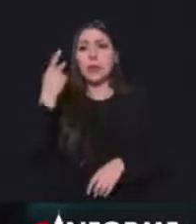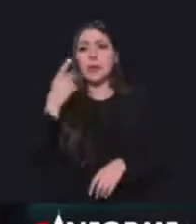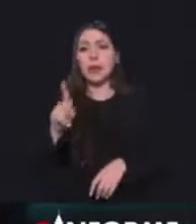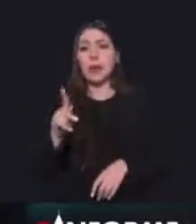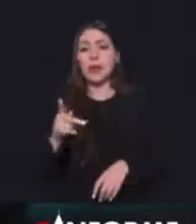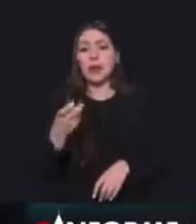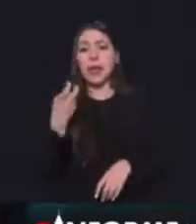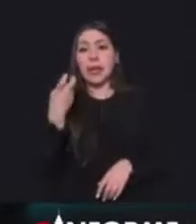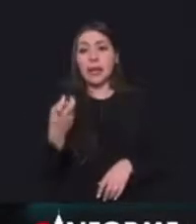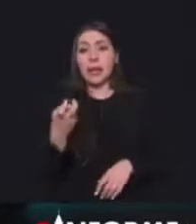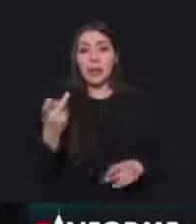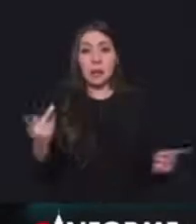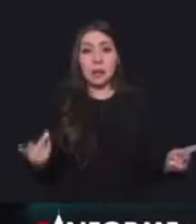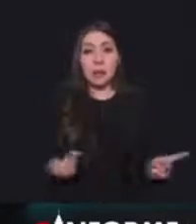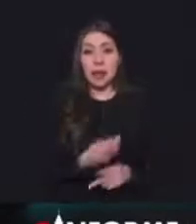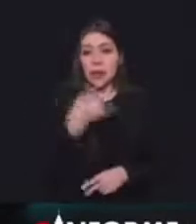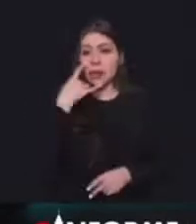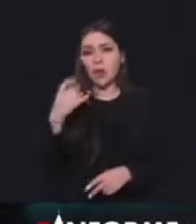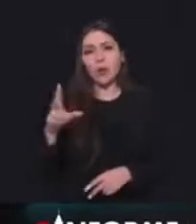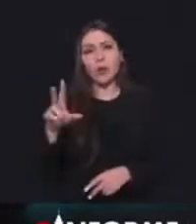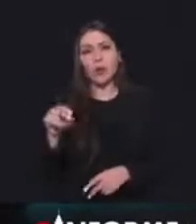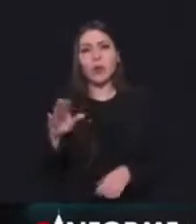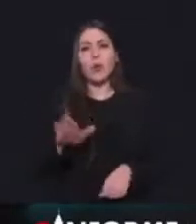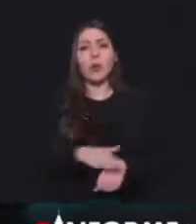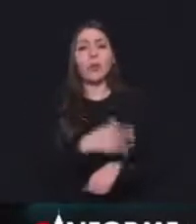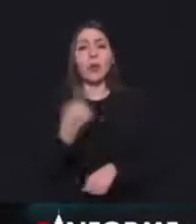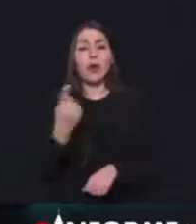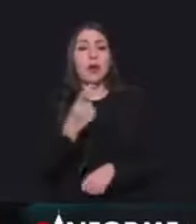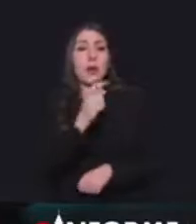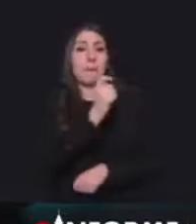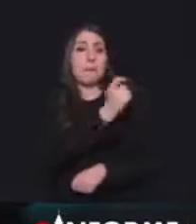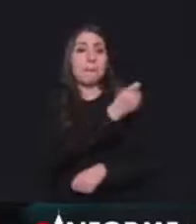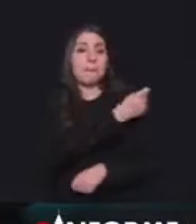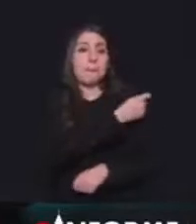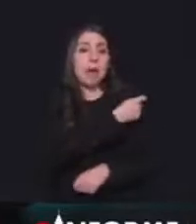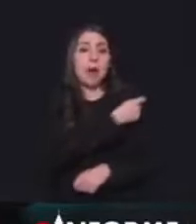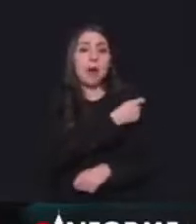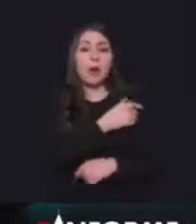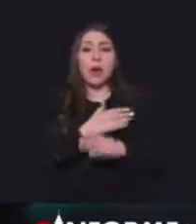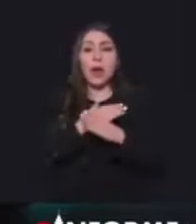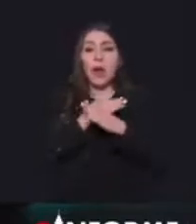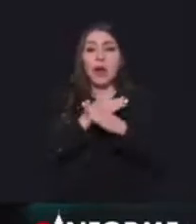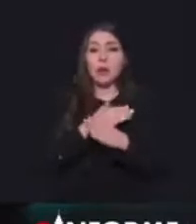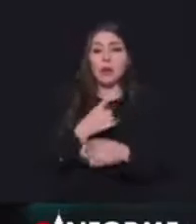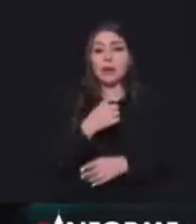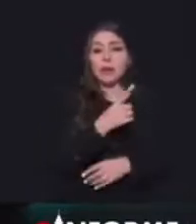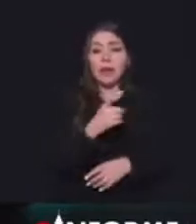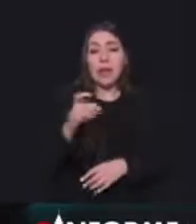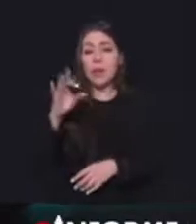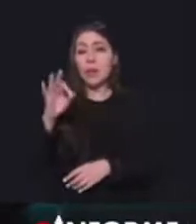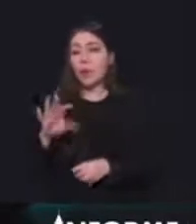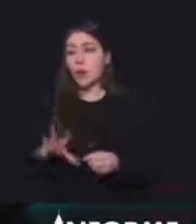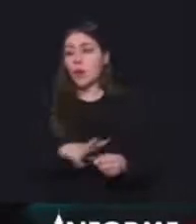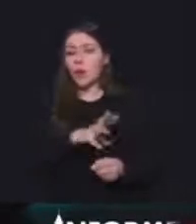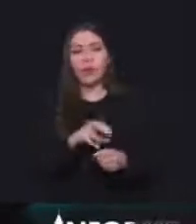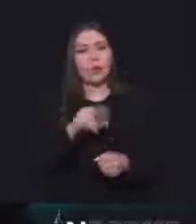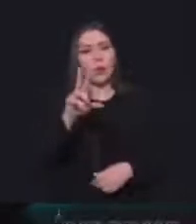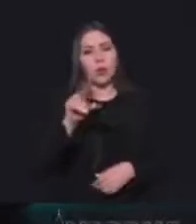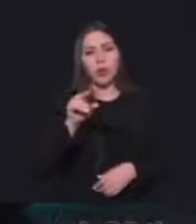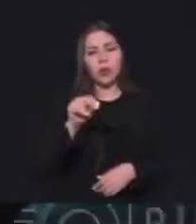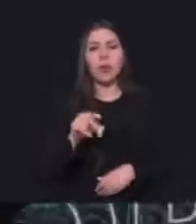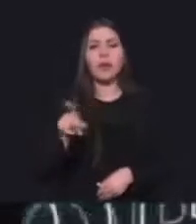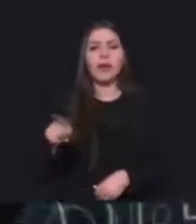sería raro que ocurra. Las vacunas no te dan una protección absoluta, ¿no? Las vacunas te ayudan en caso de que